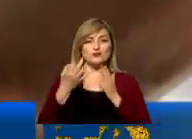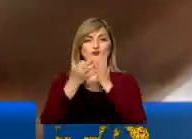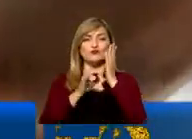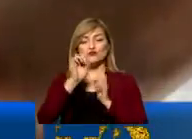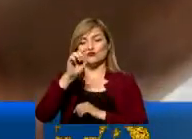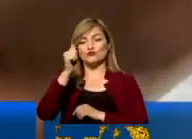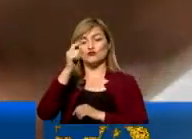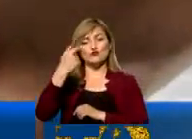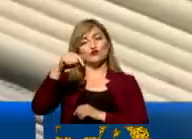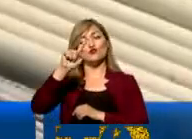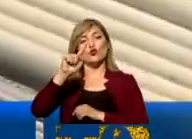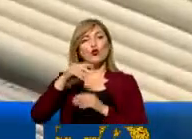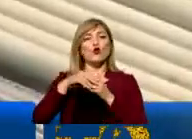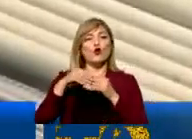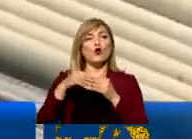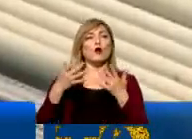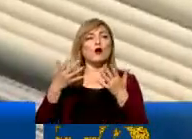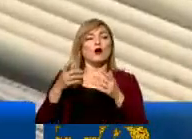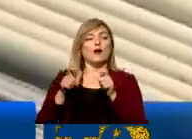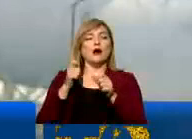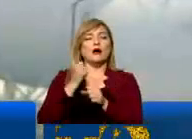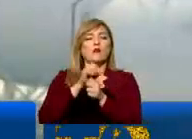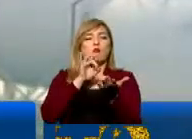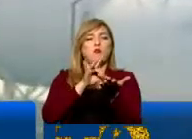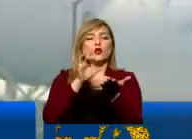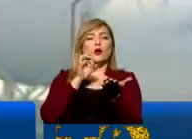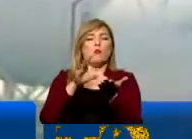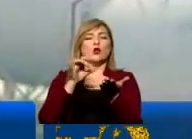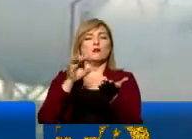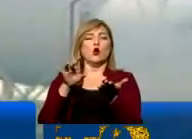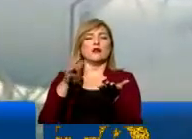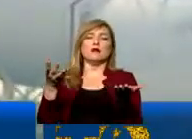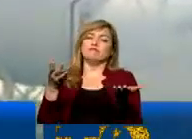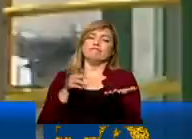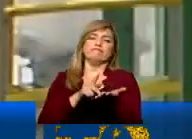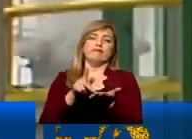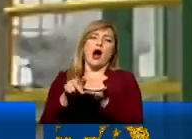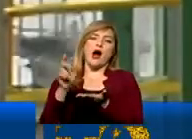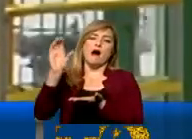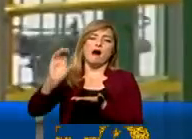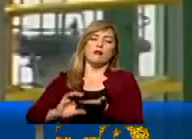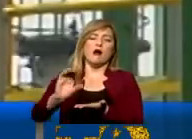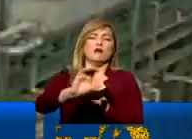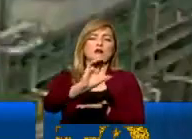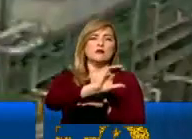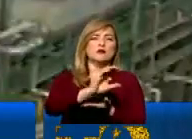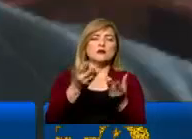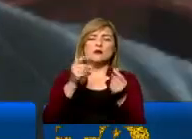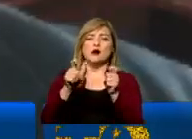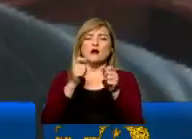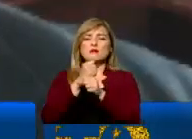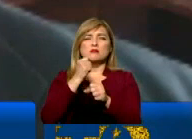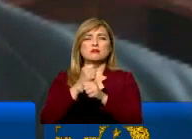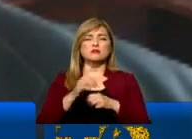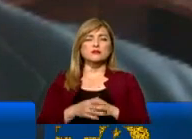de 110 millones de dólares para indemnizar a los trabajadores que saldrán de la nueva empresa, ya que ahora hay un exceso de personal.